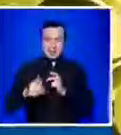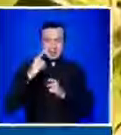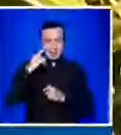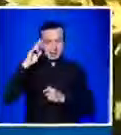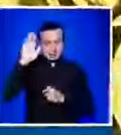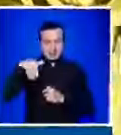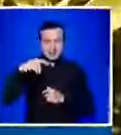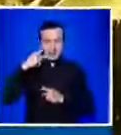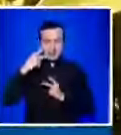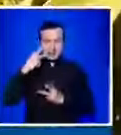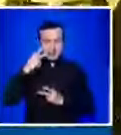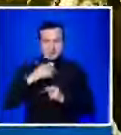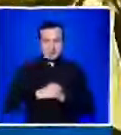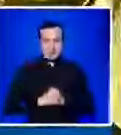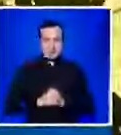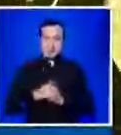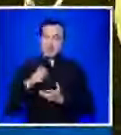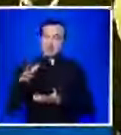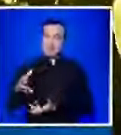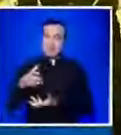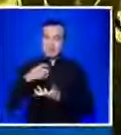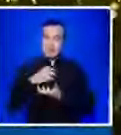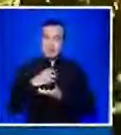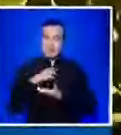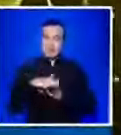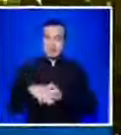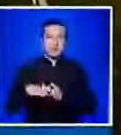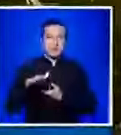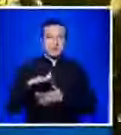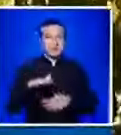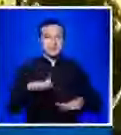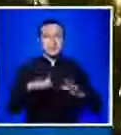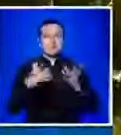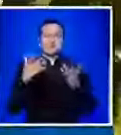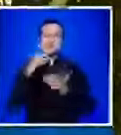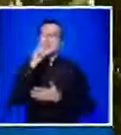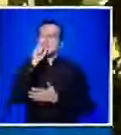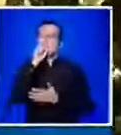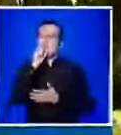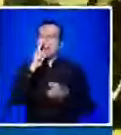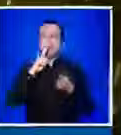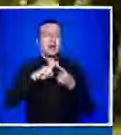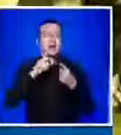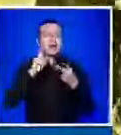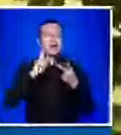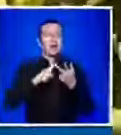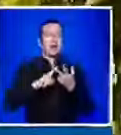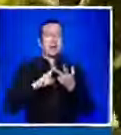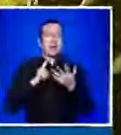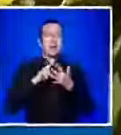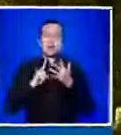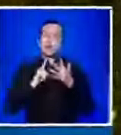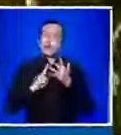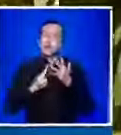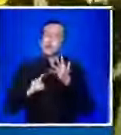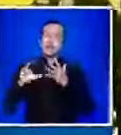véngase por acá, que lo vamos a seguir recogiendo. Acá también hay naranjas, una producción enorme. Es todo una riqueza que